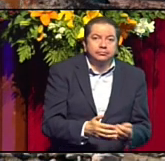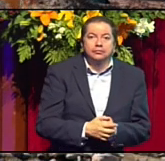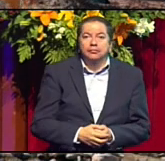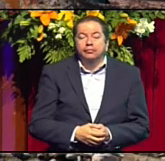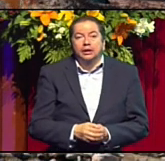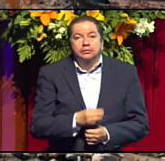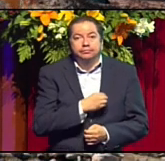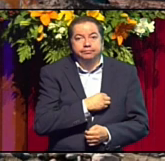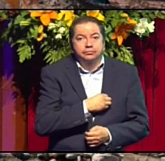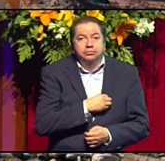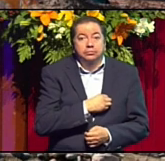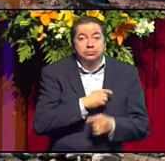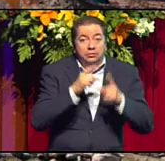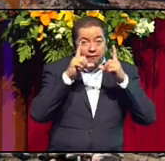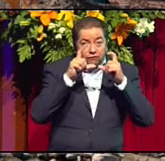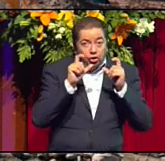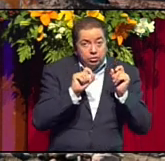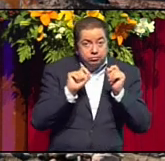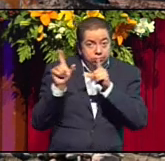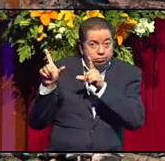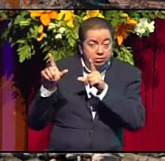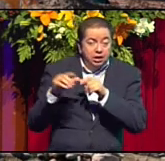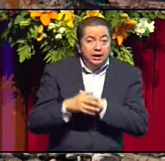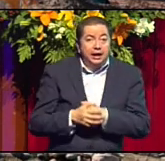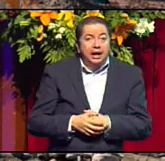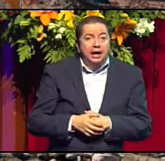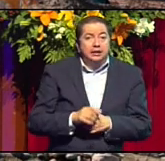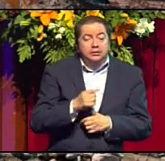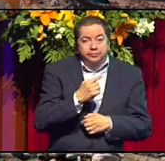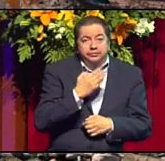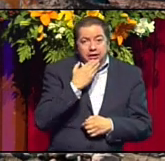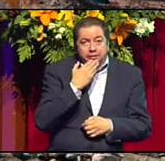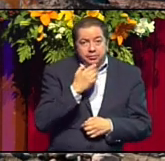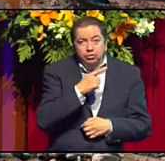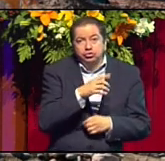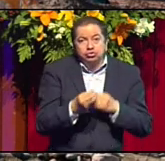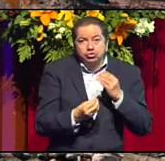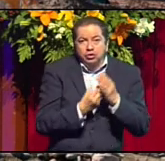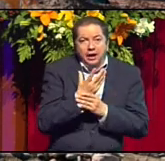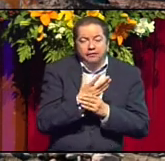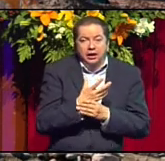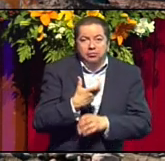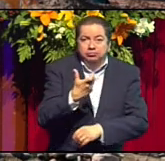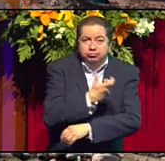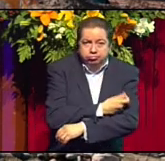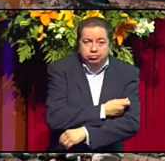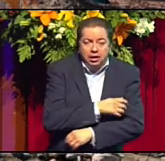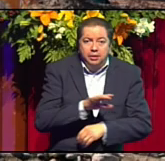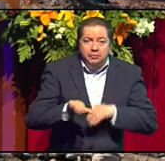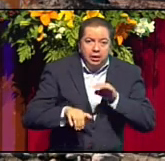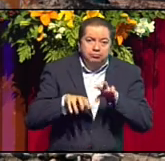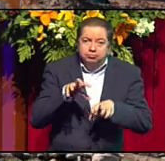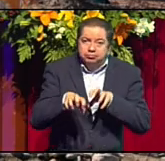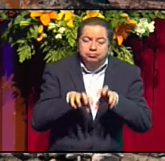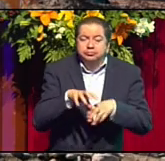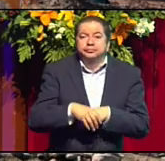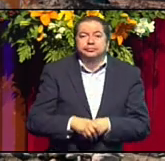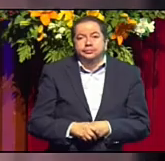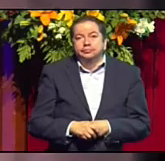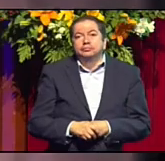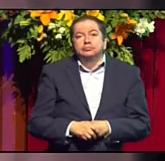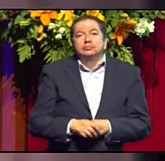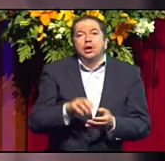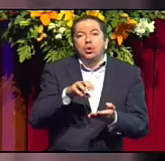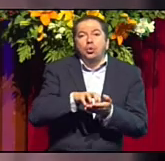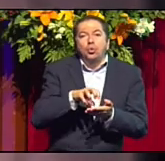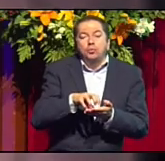Estamos esterilizando estamos licitando nuevas esterilizaciones efectivamente para la comuna, así que más allá del aporte